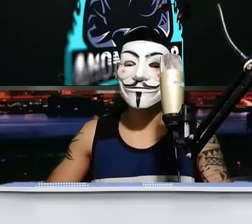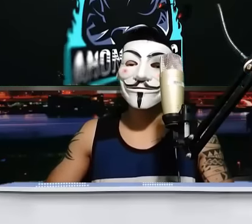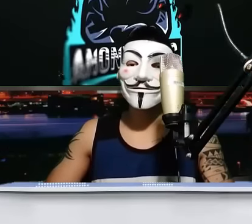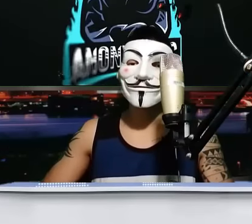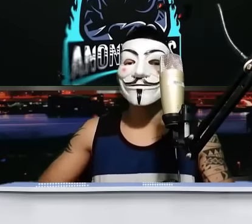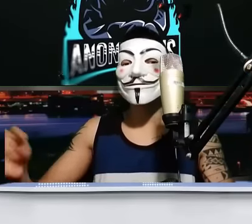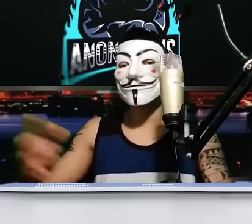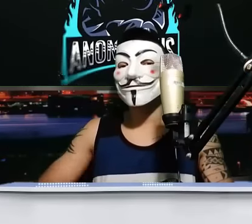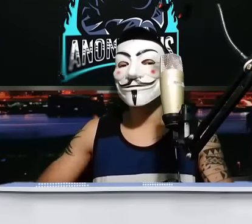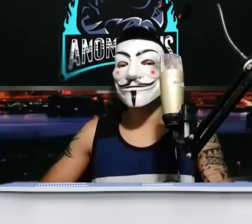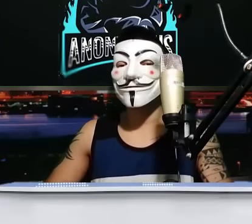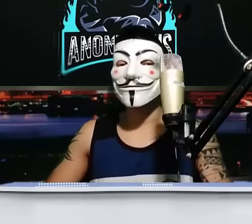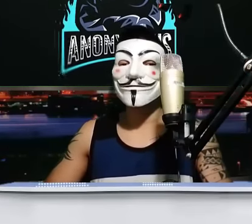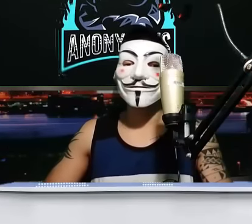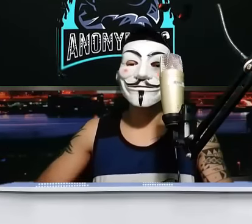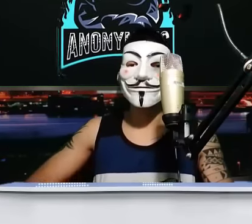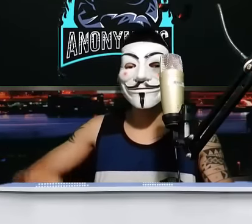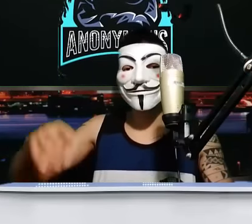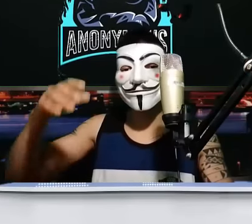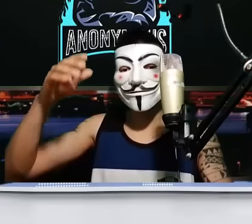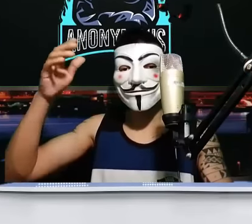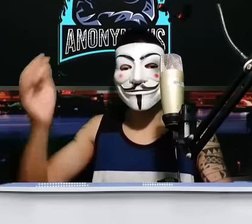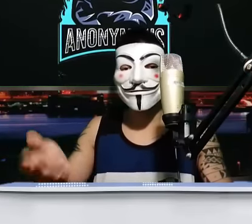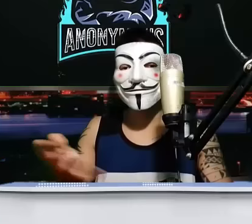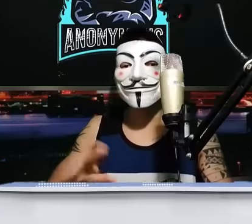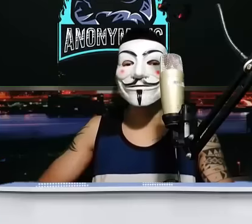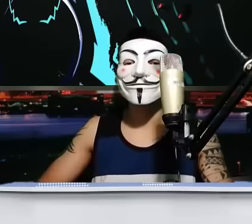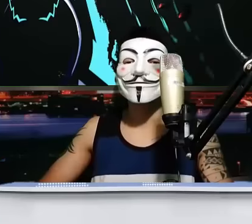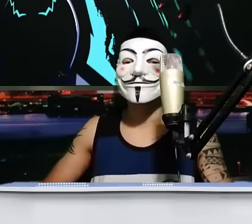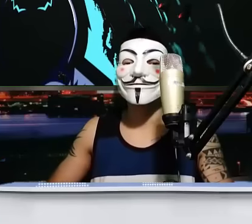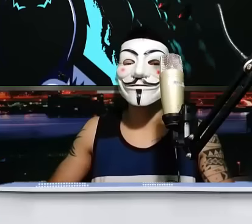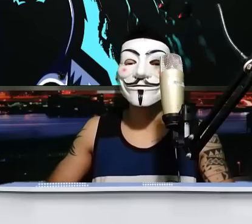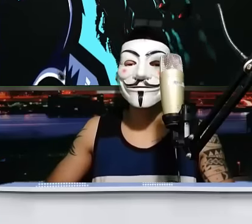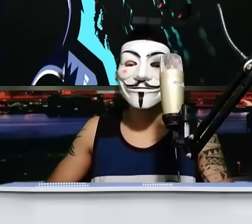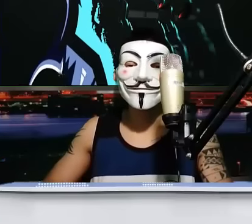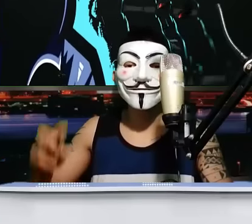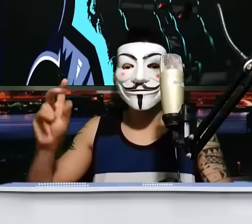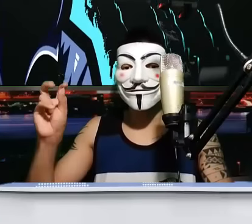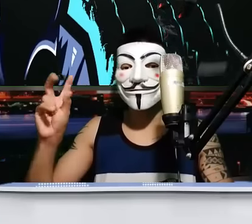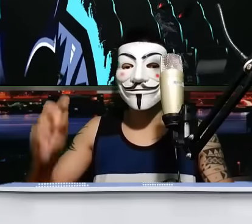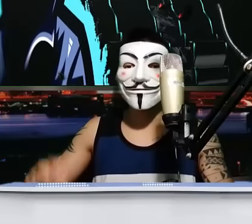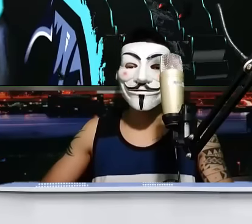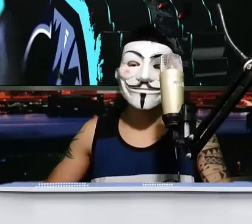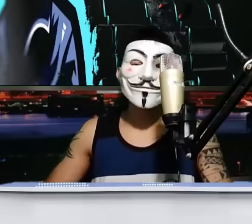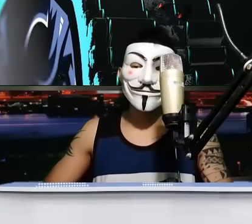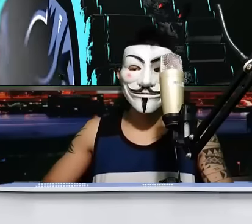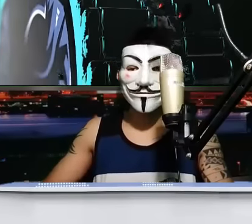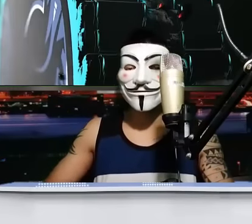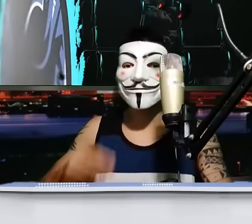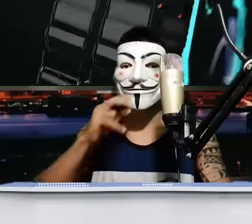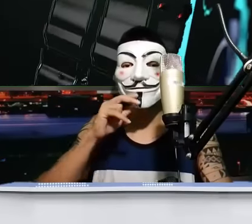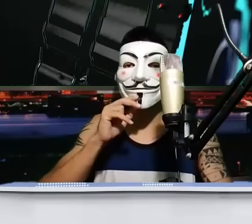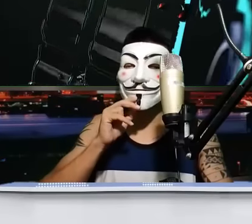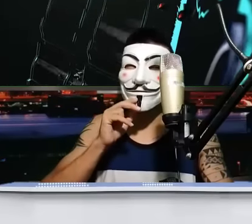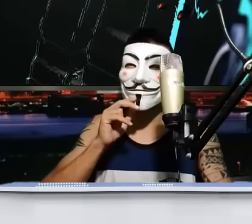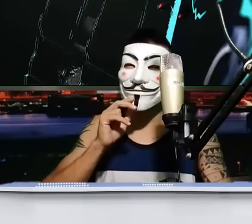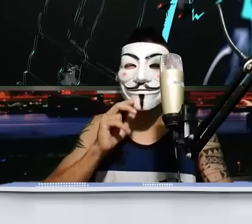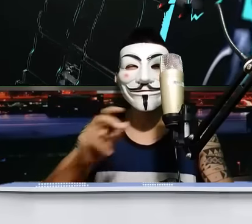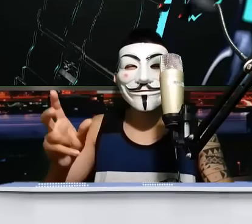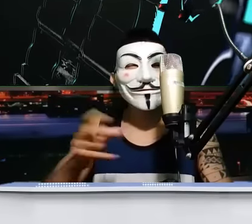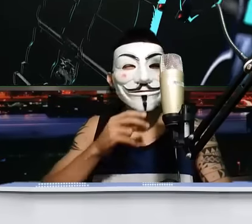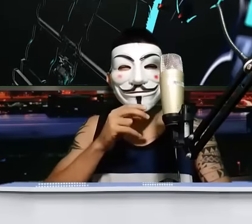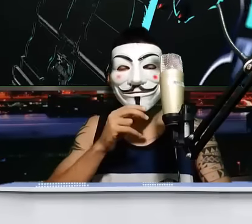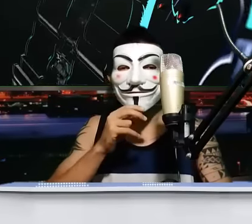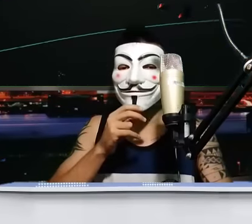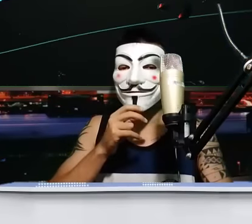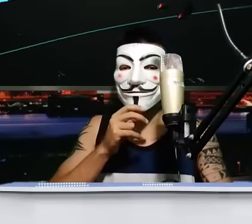en esta semana y dejen en los comentarios qué piensan de la tremenda crítica que salió a decir esa tremenda abogada. Y para el video